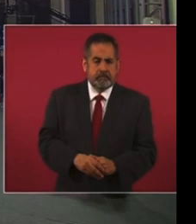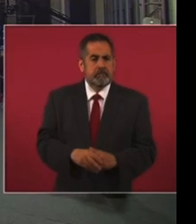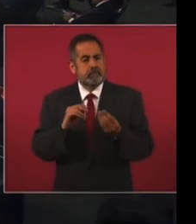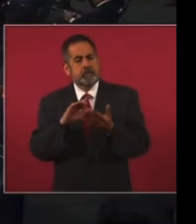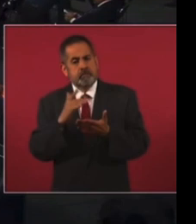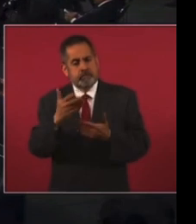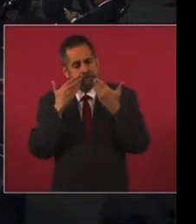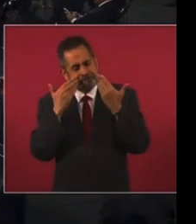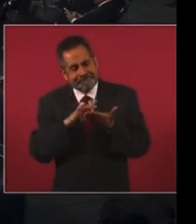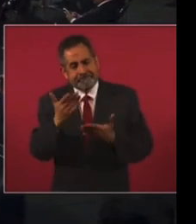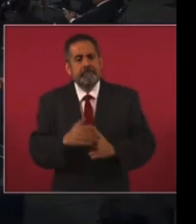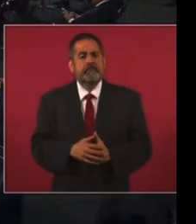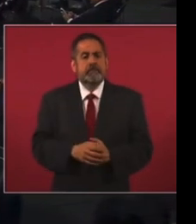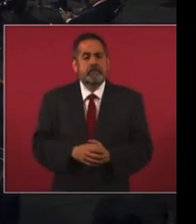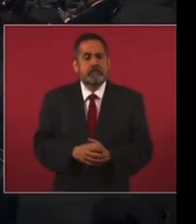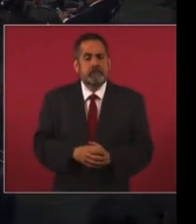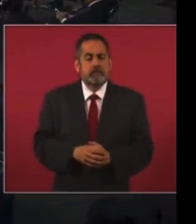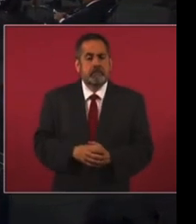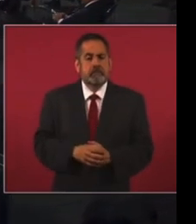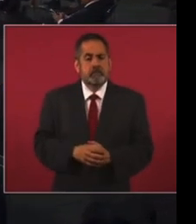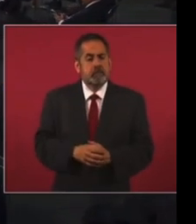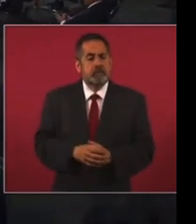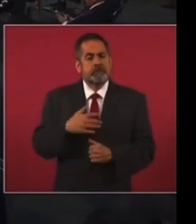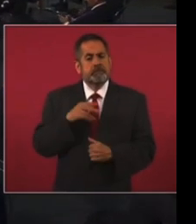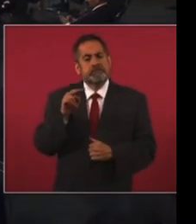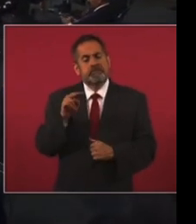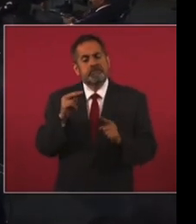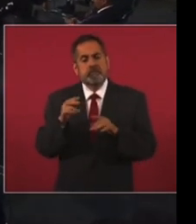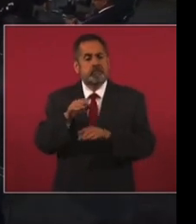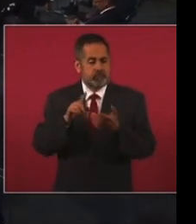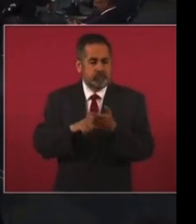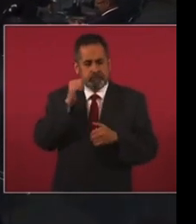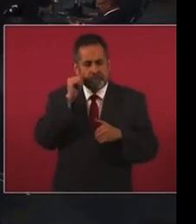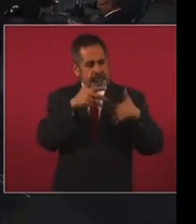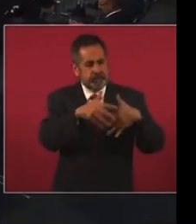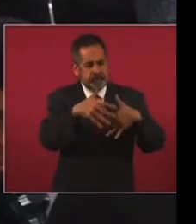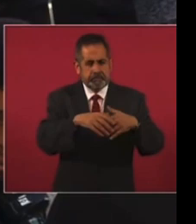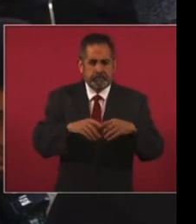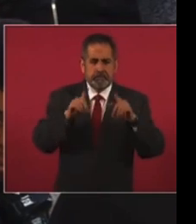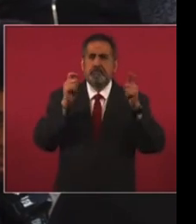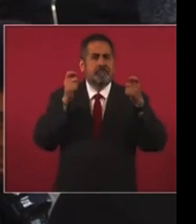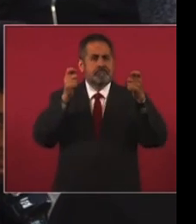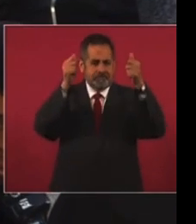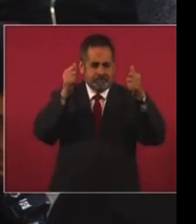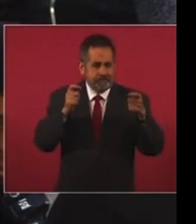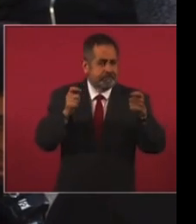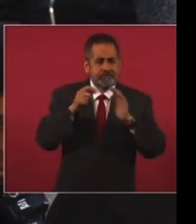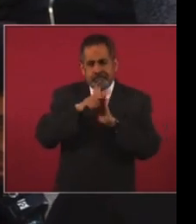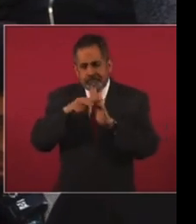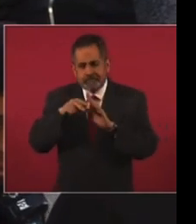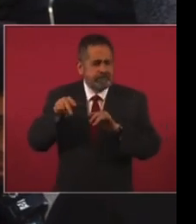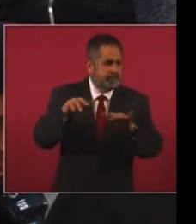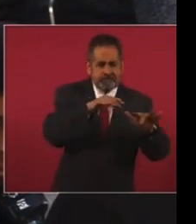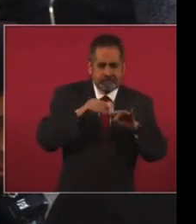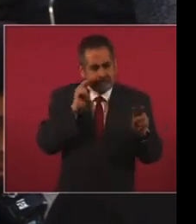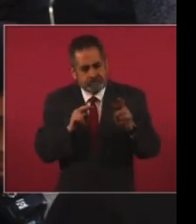Muchas gracias, qué amable. Pues viendo lo de la marcha ayer y los carteles y los videos, es